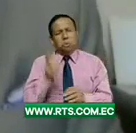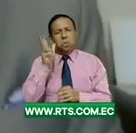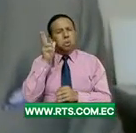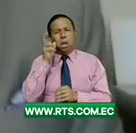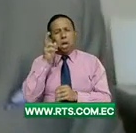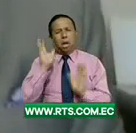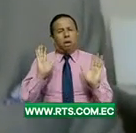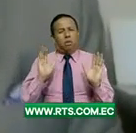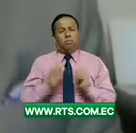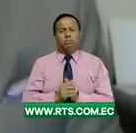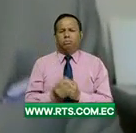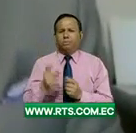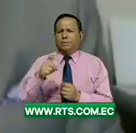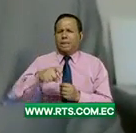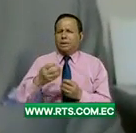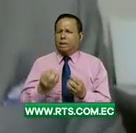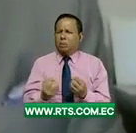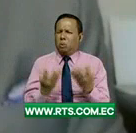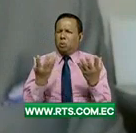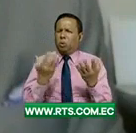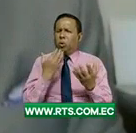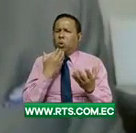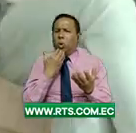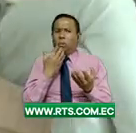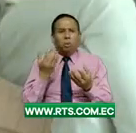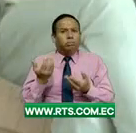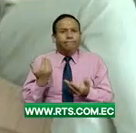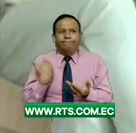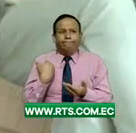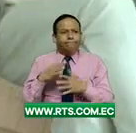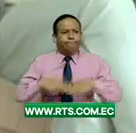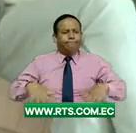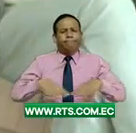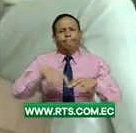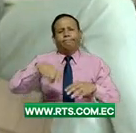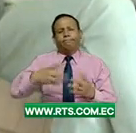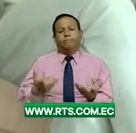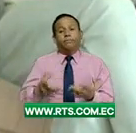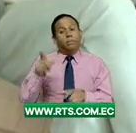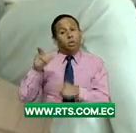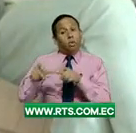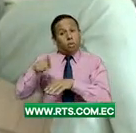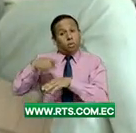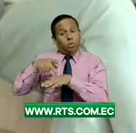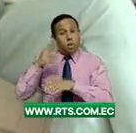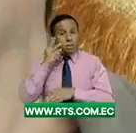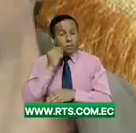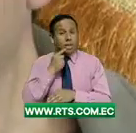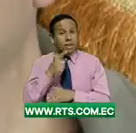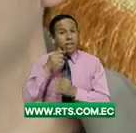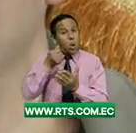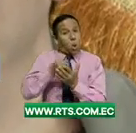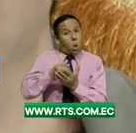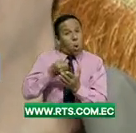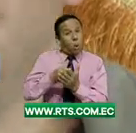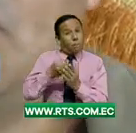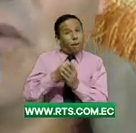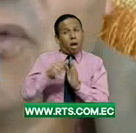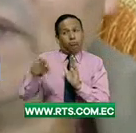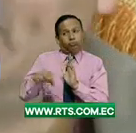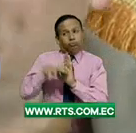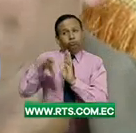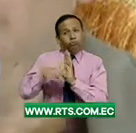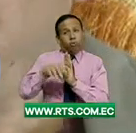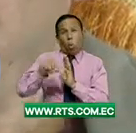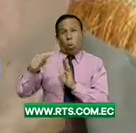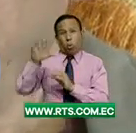hay precio que pague a lo que no existe. Especialistas creen que la compra de electricidad ejecutada por el gobierno será una de las más